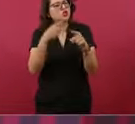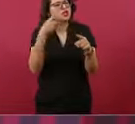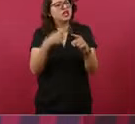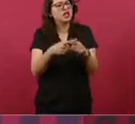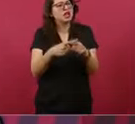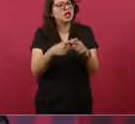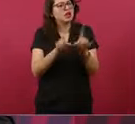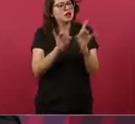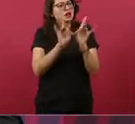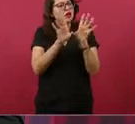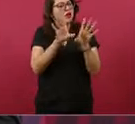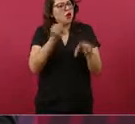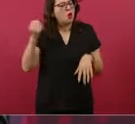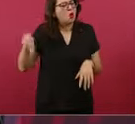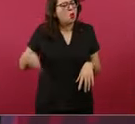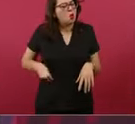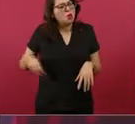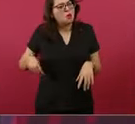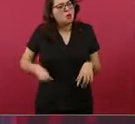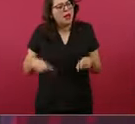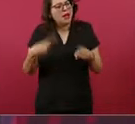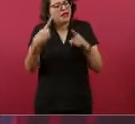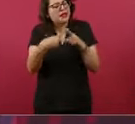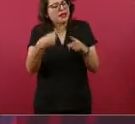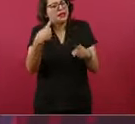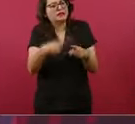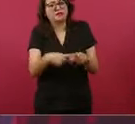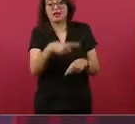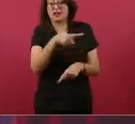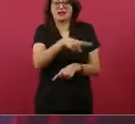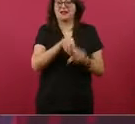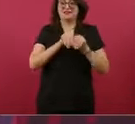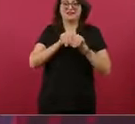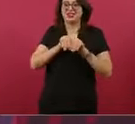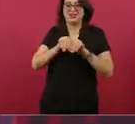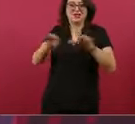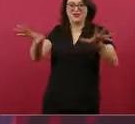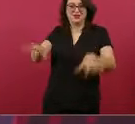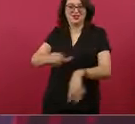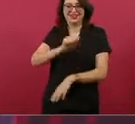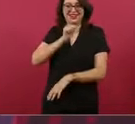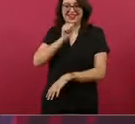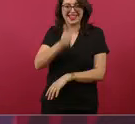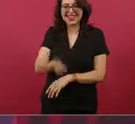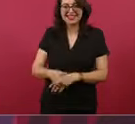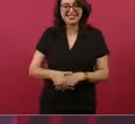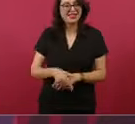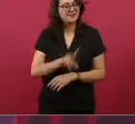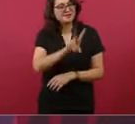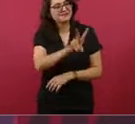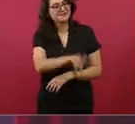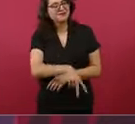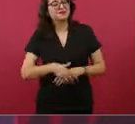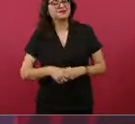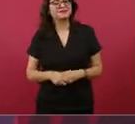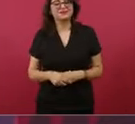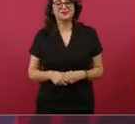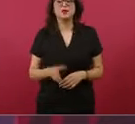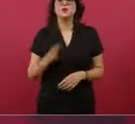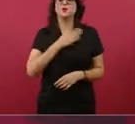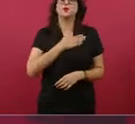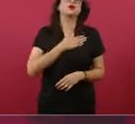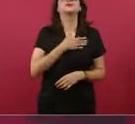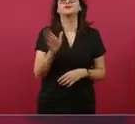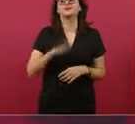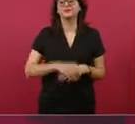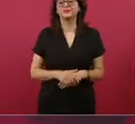Pues muy buena noticia para la gente del Estado de México y de la Ciudad de México. Vamos a terminar el